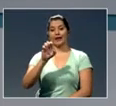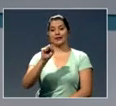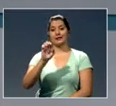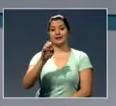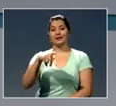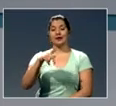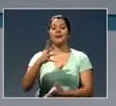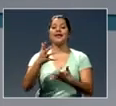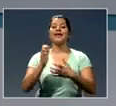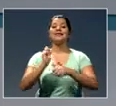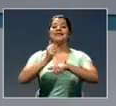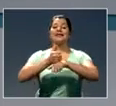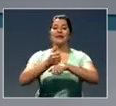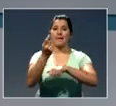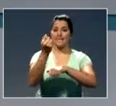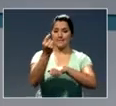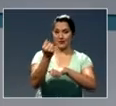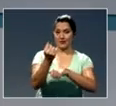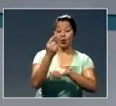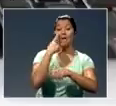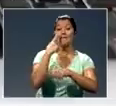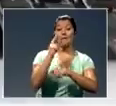para esta modalidad de transporte.